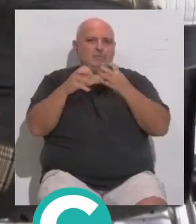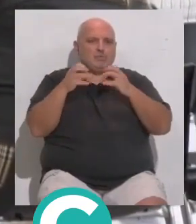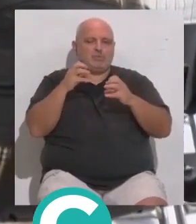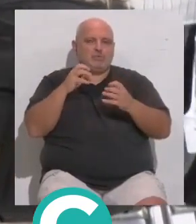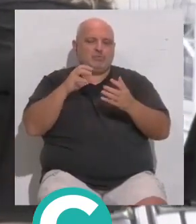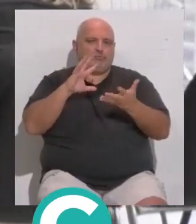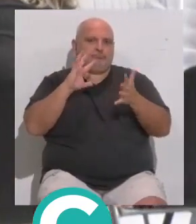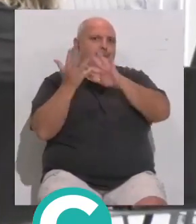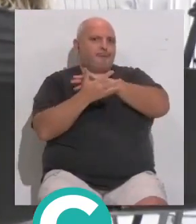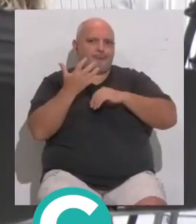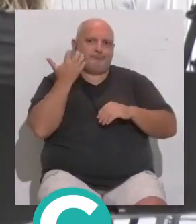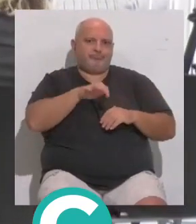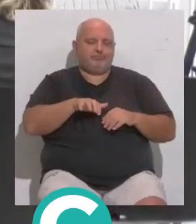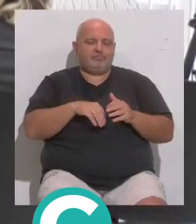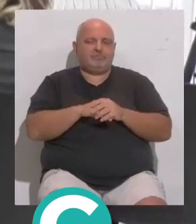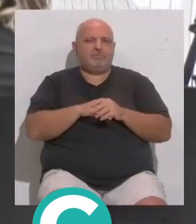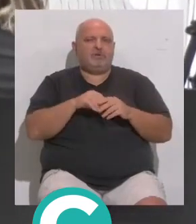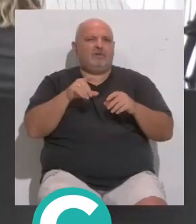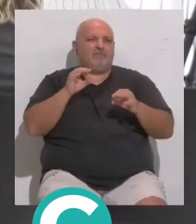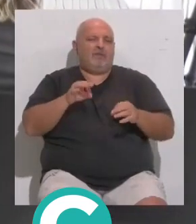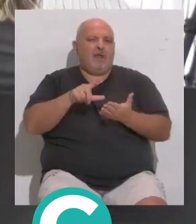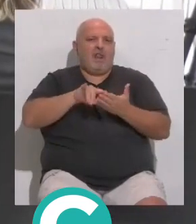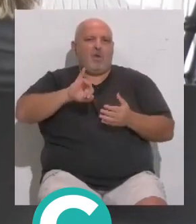transgresor. Veremos las propuestas con esos